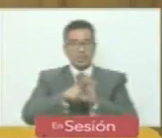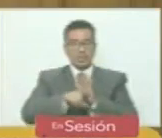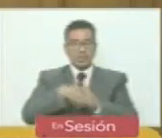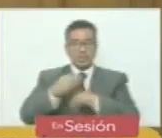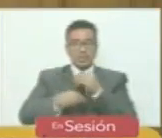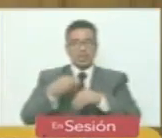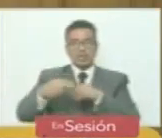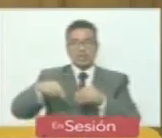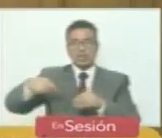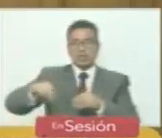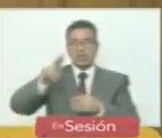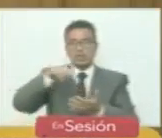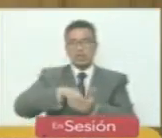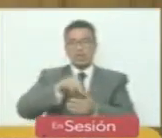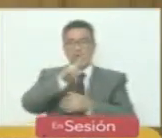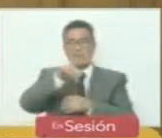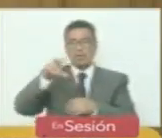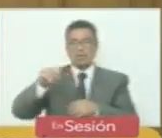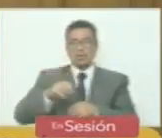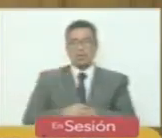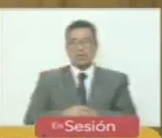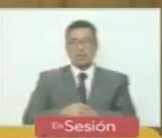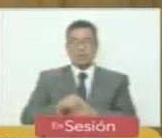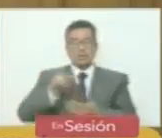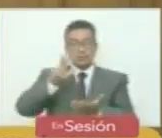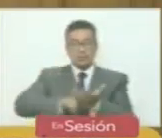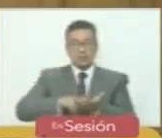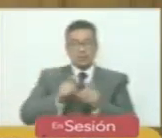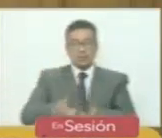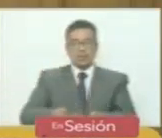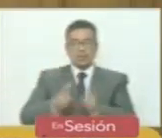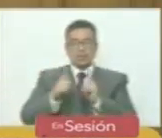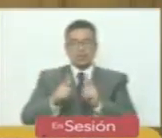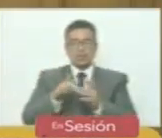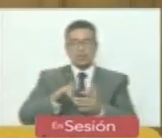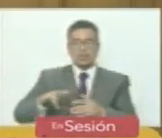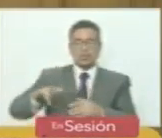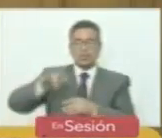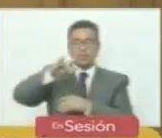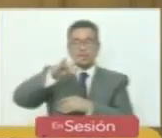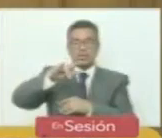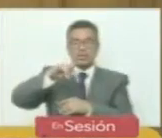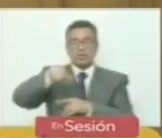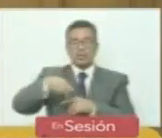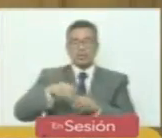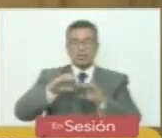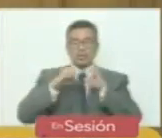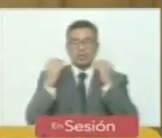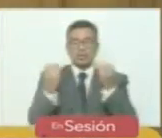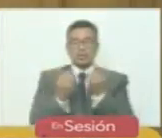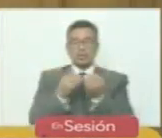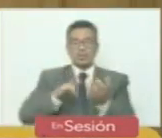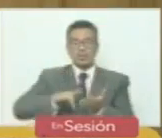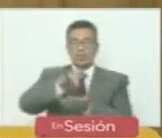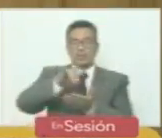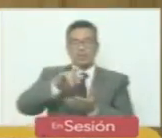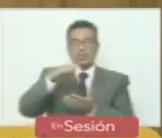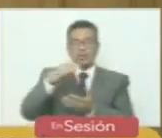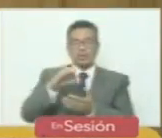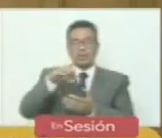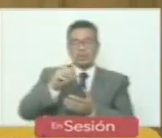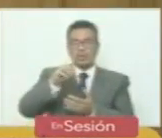el mes de noviembre del año 2020 y avalada por las autoridades aeronáuticas y por la Organización de Aviación Civil,